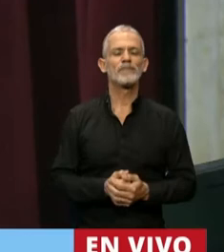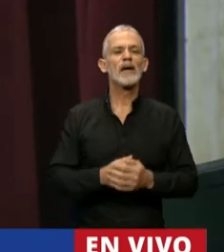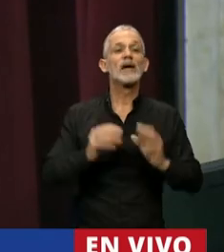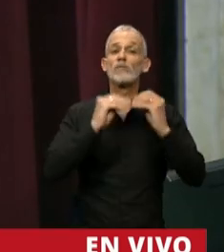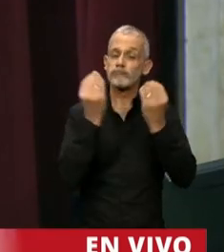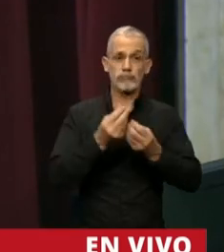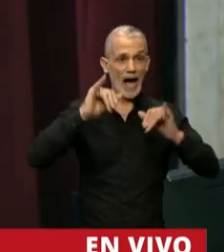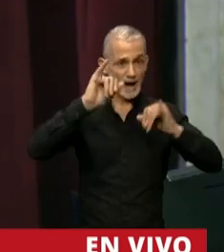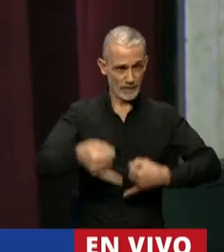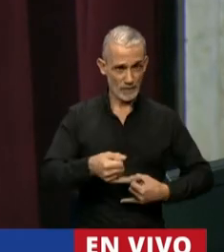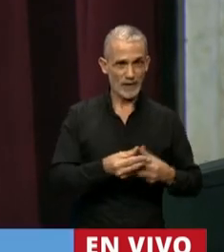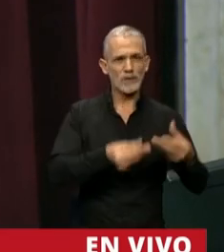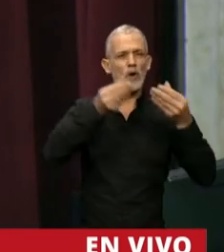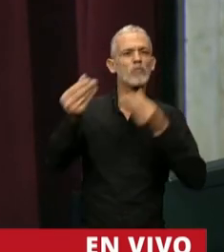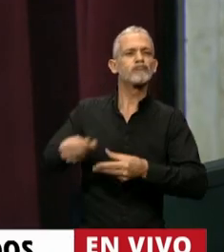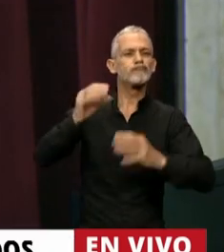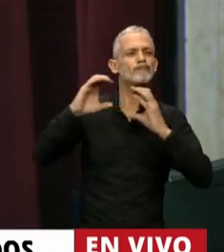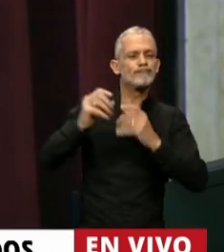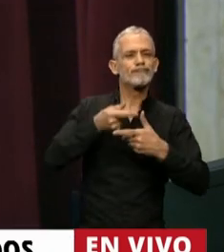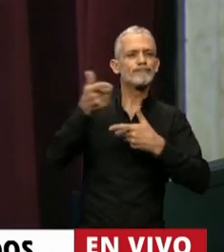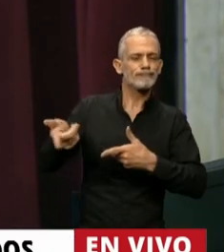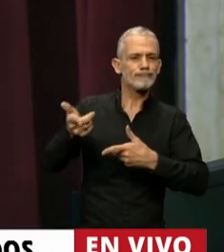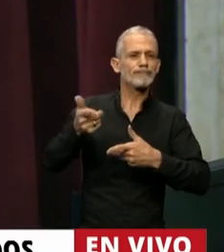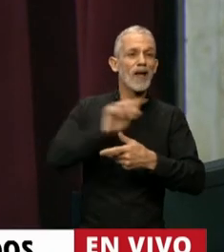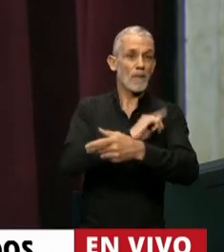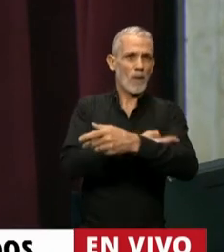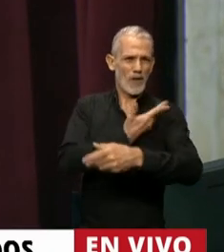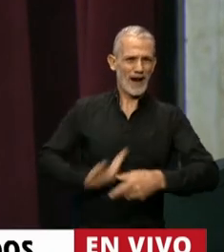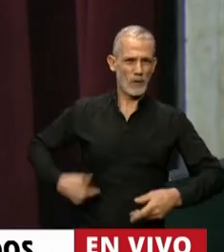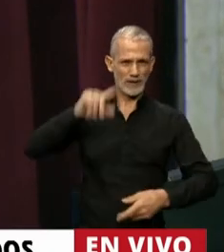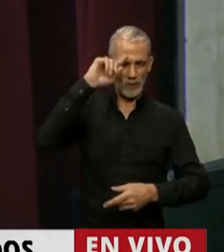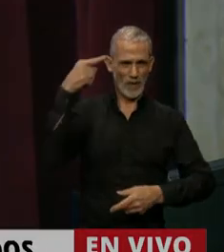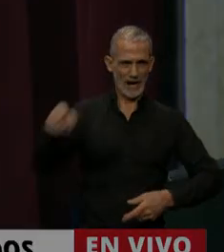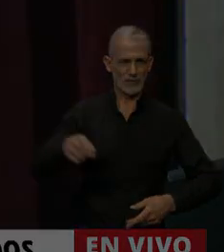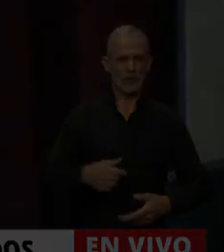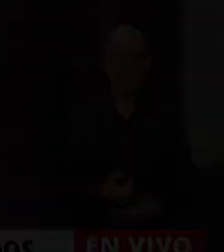Resulta afirmativo, se comunicará al Poder Ejecutivo de la Nación.